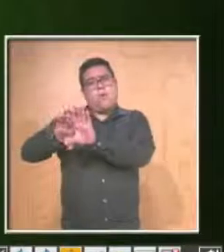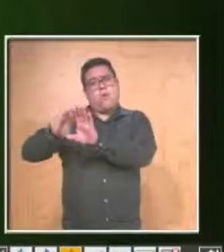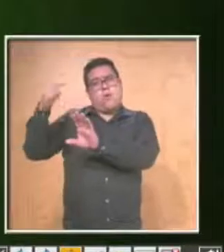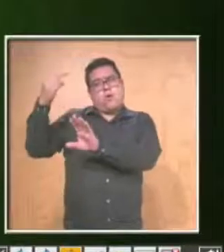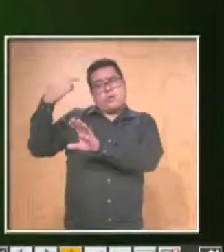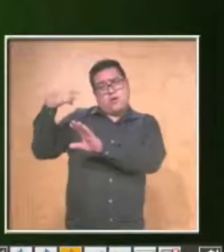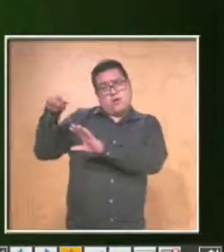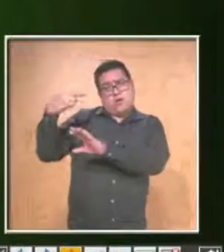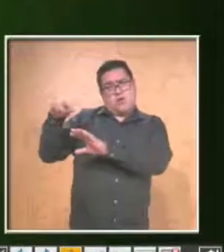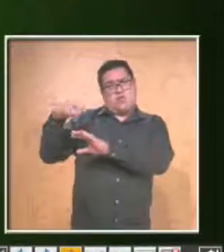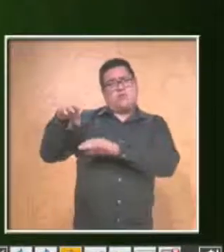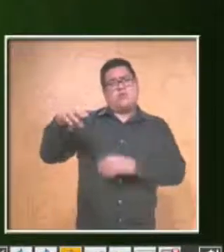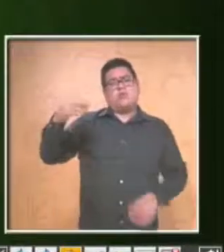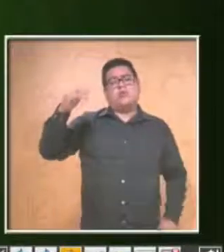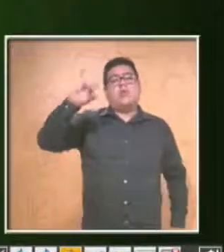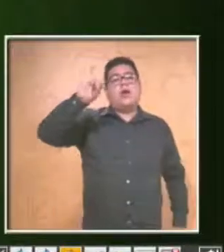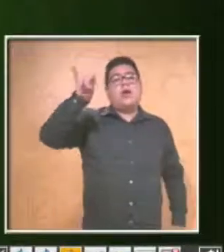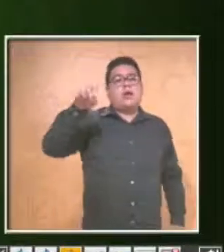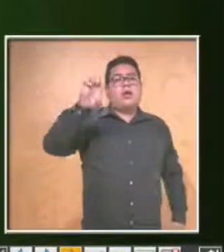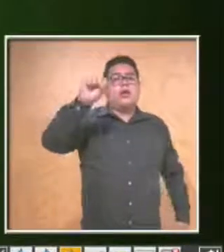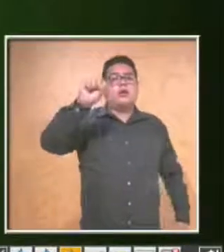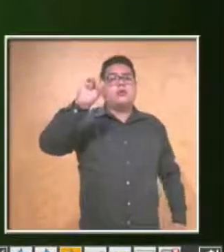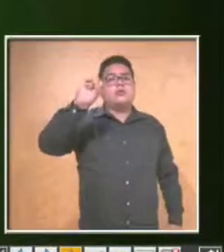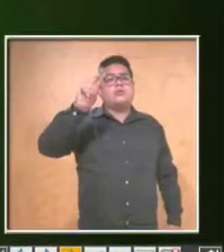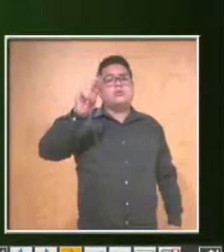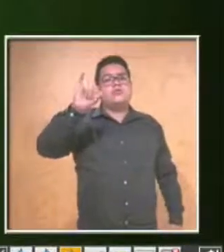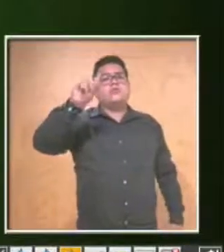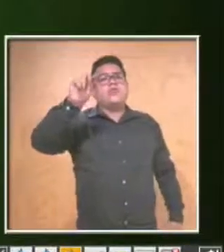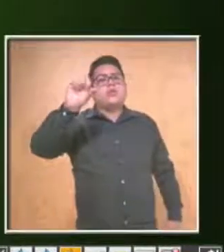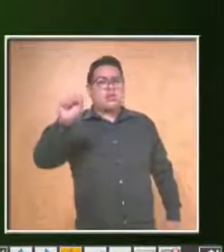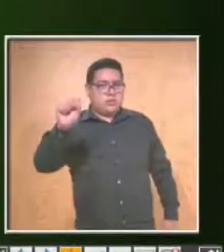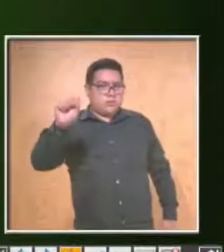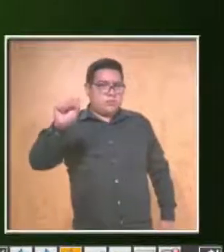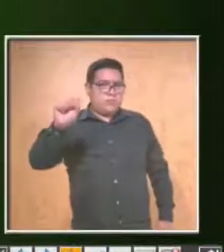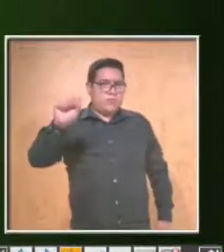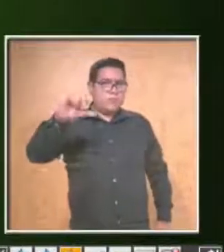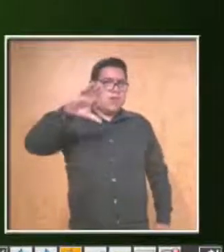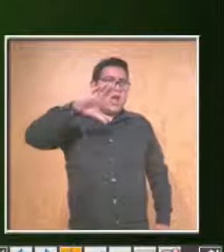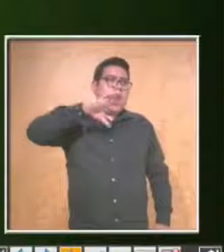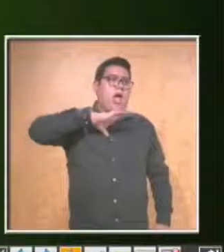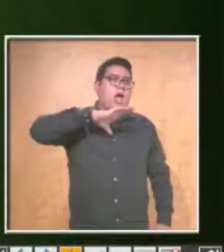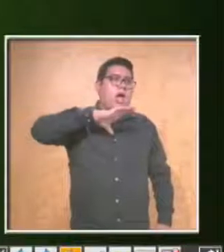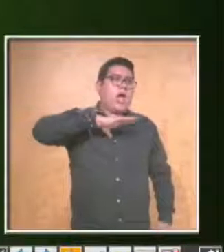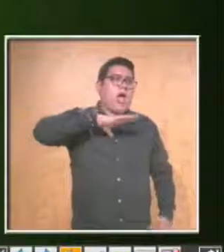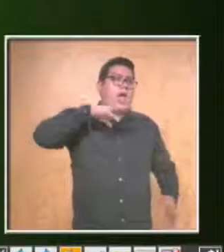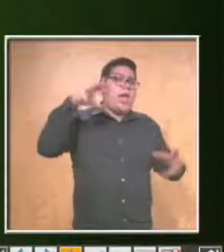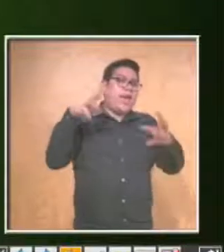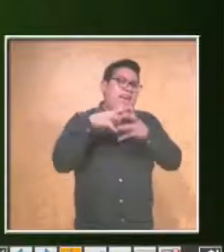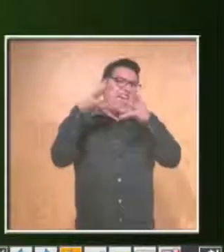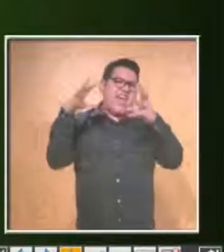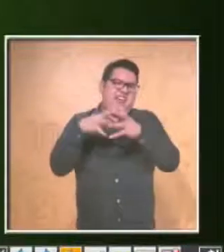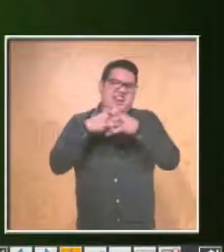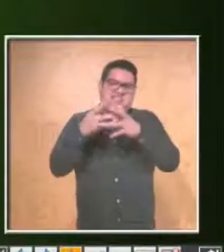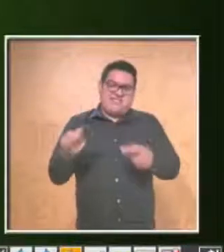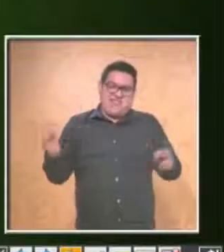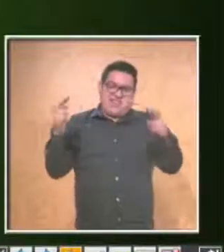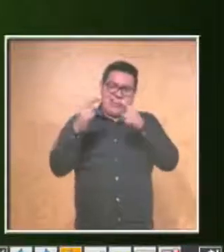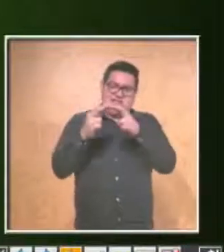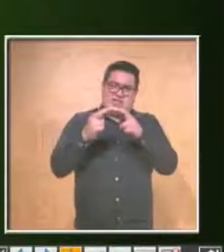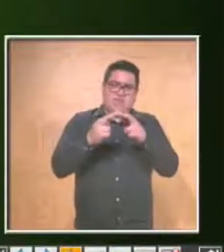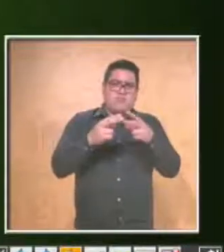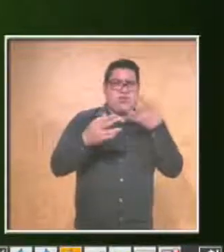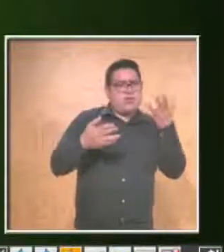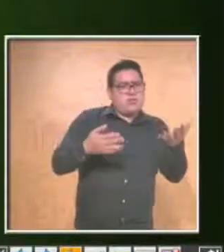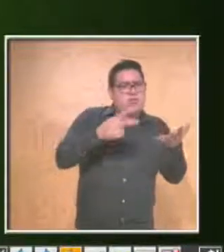de esta contrarreforma, pues podemos encontrarnos en la historia con algunas guerras llamadas guerras de religión entre